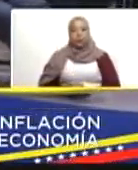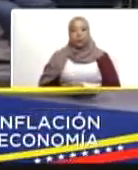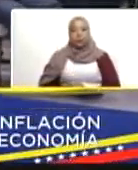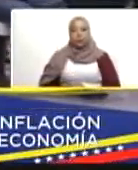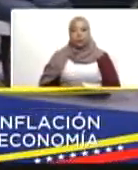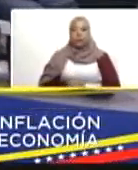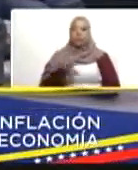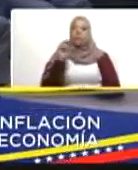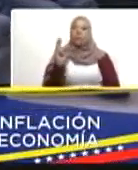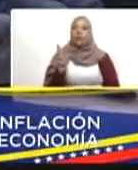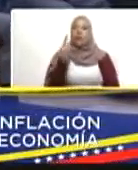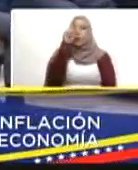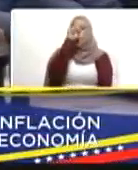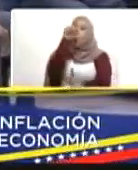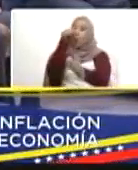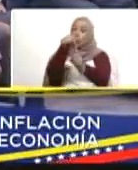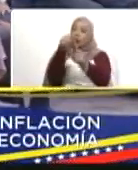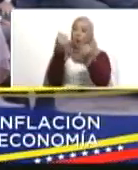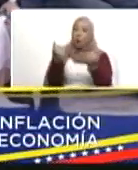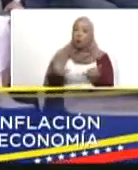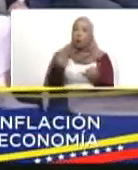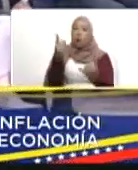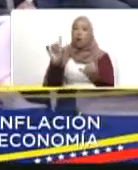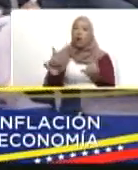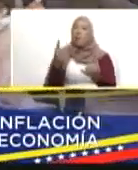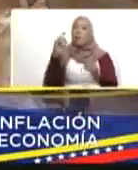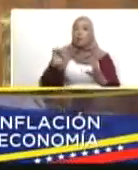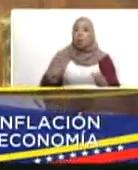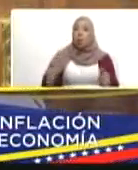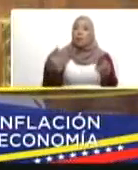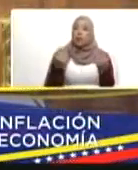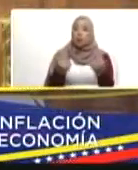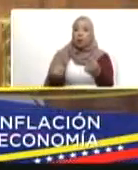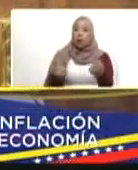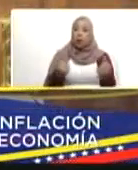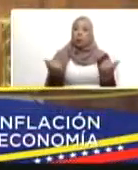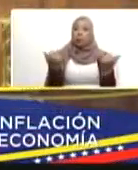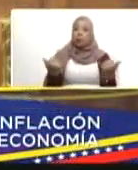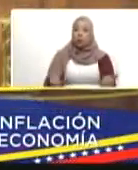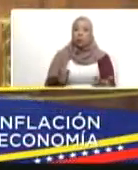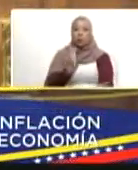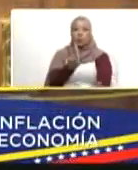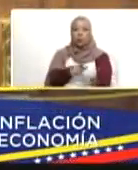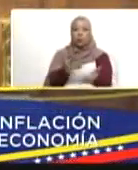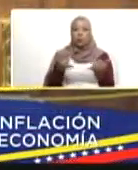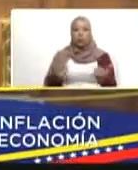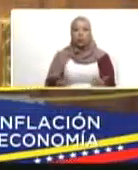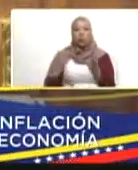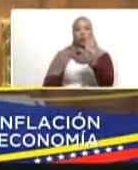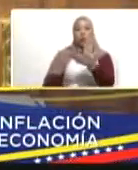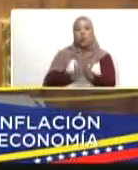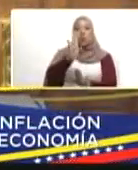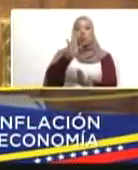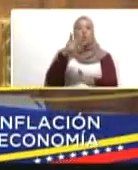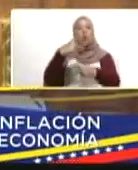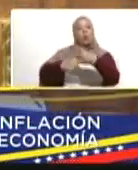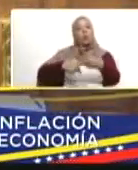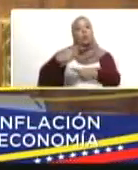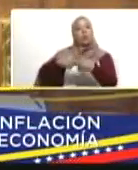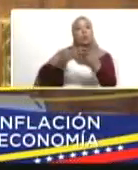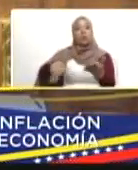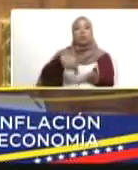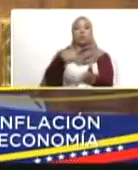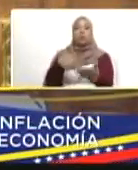la tercera meta trazada en esta primera línea económica fue precisamente la del crecimiento de la producción